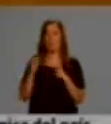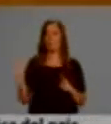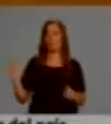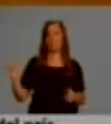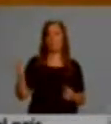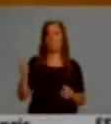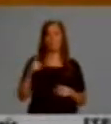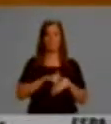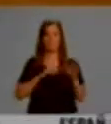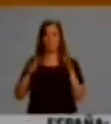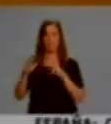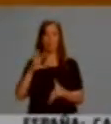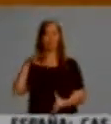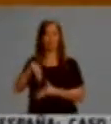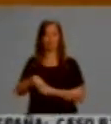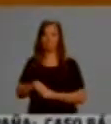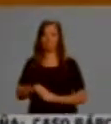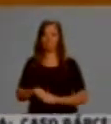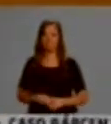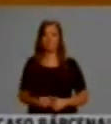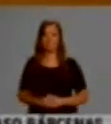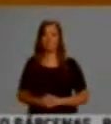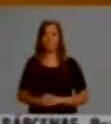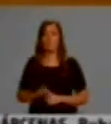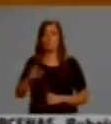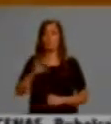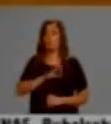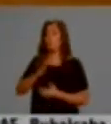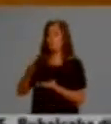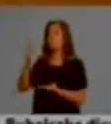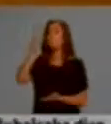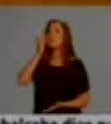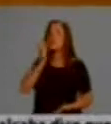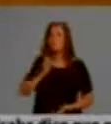sociedad en este tiempo. Señor Rajoy,